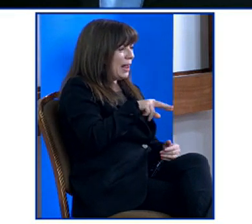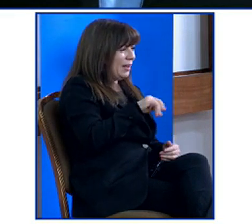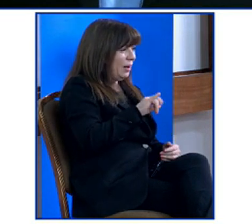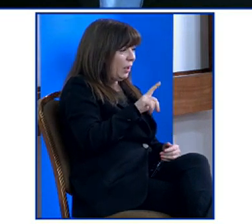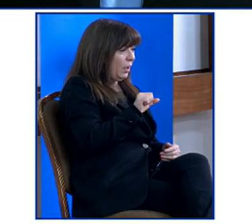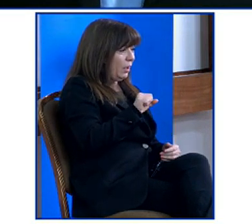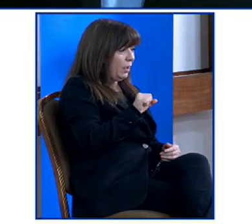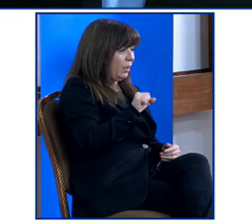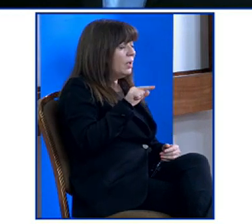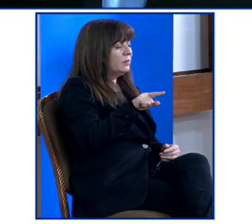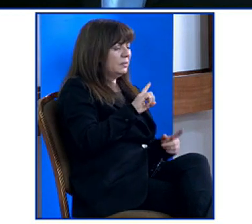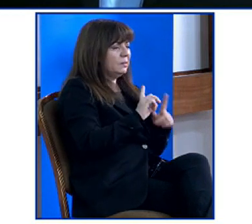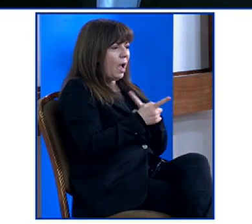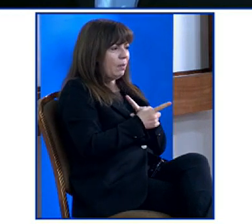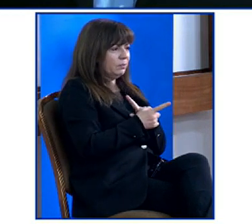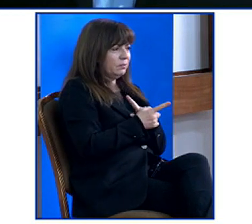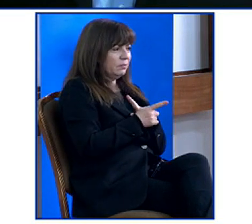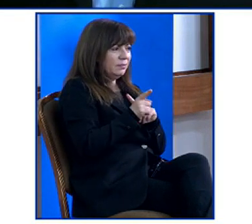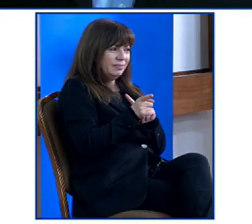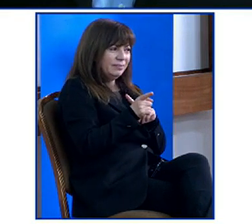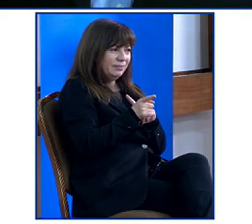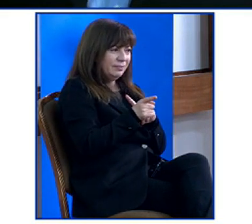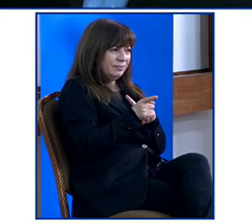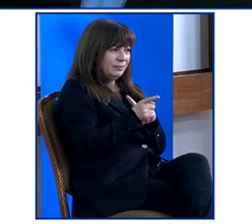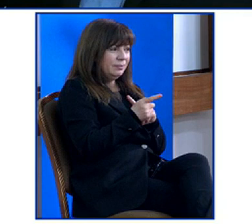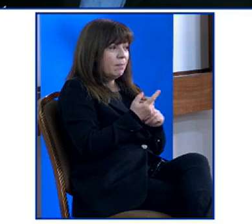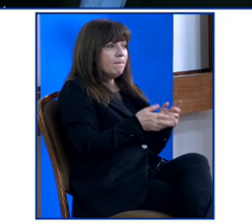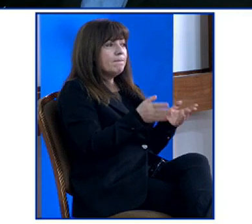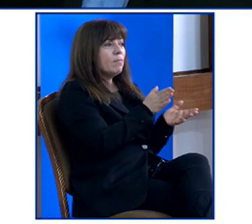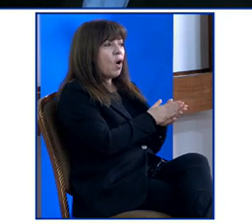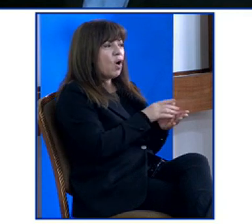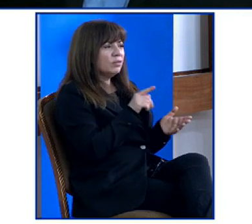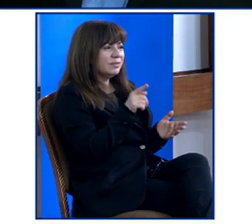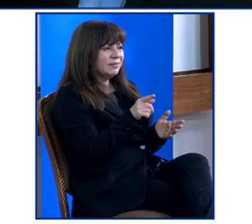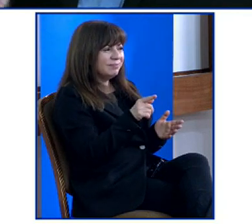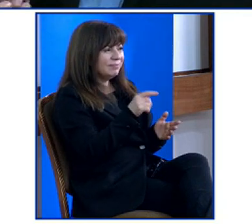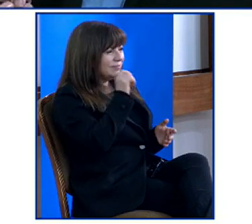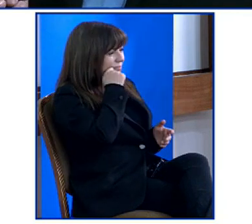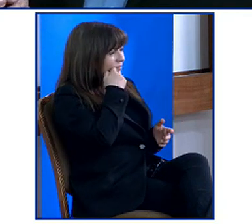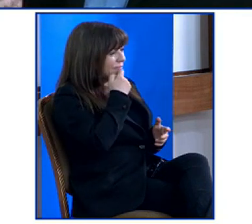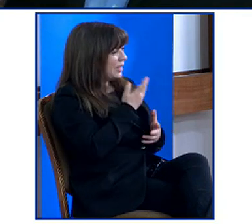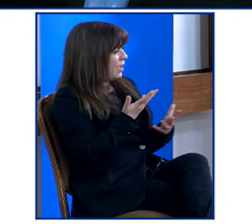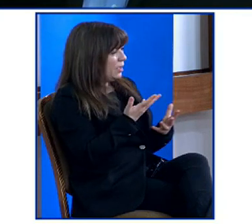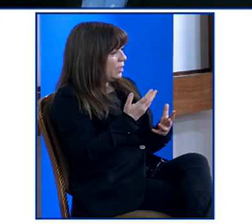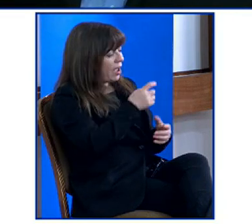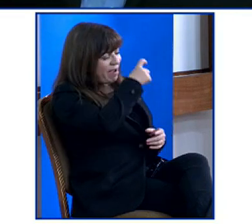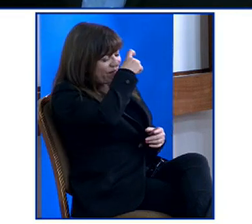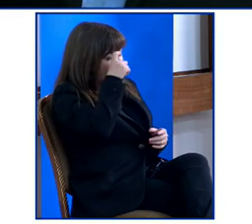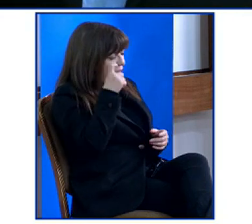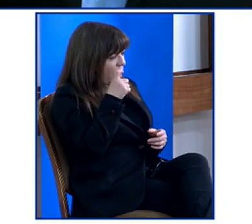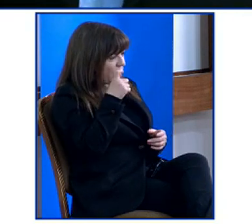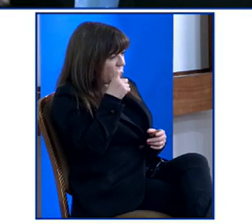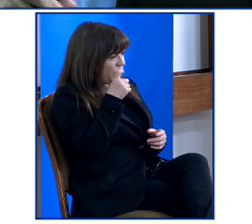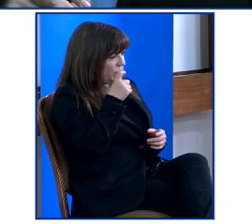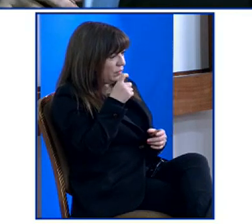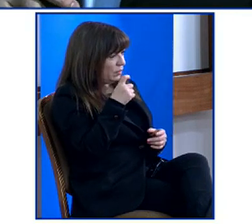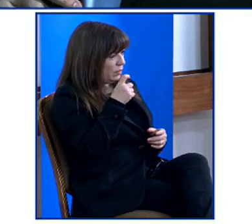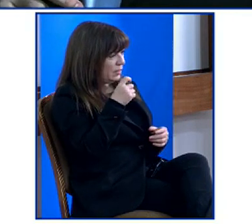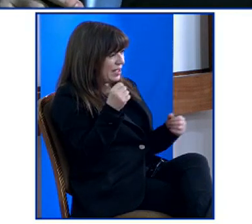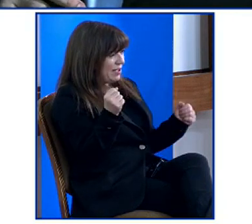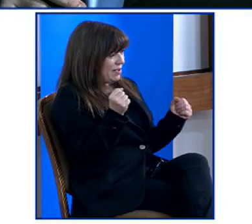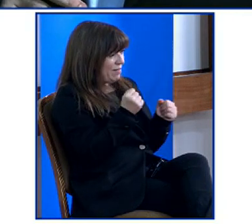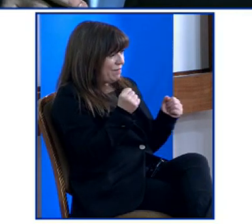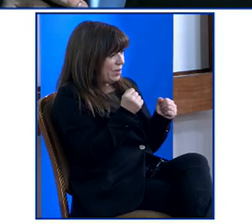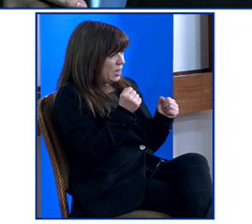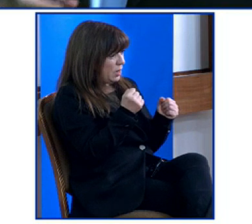cambiar totalmente. Toda la mortalidad va a ser atribuible al verano y la mortalidad por frío va a